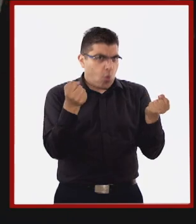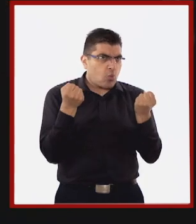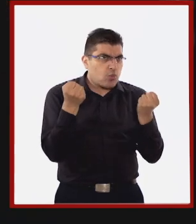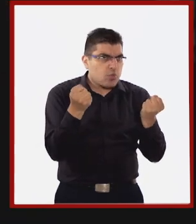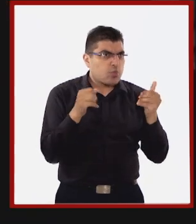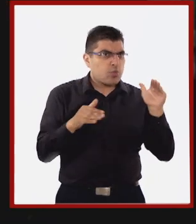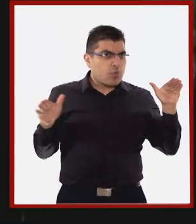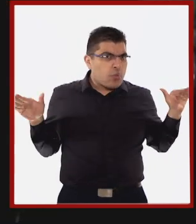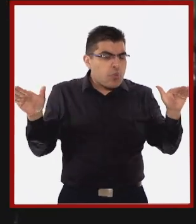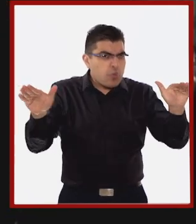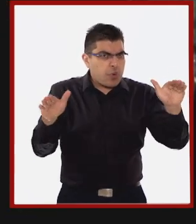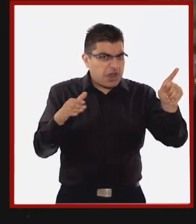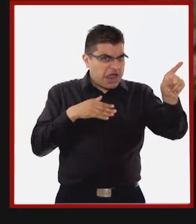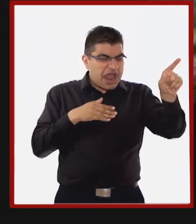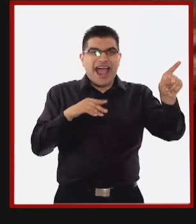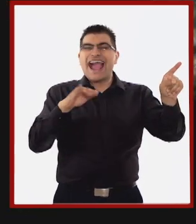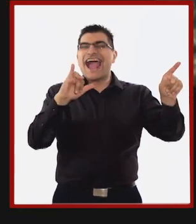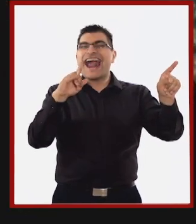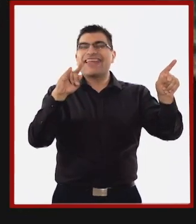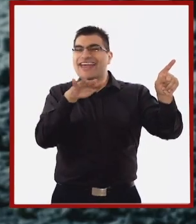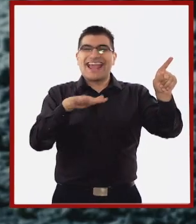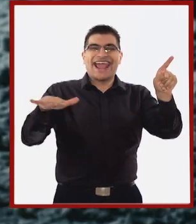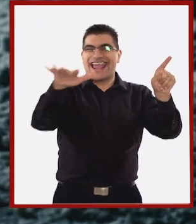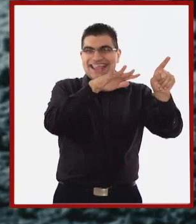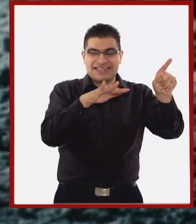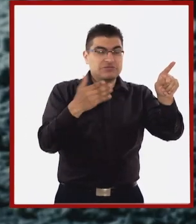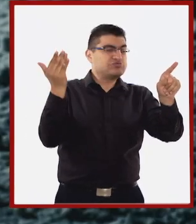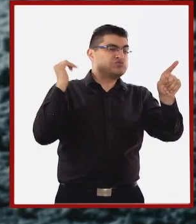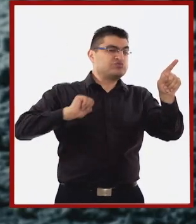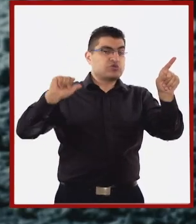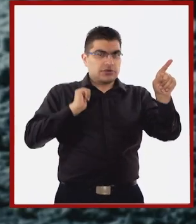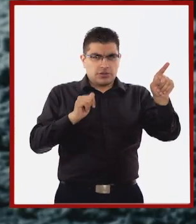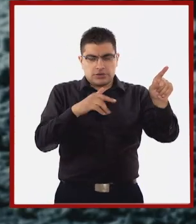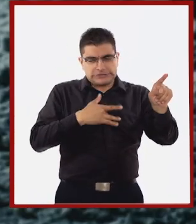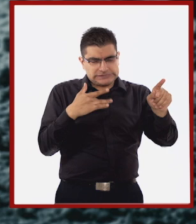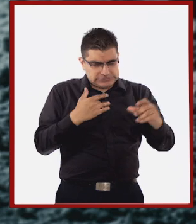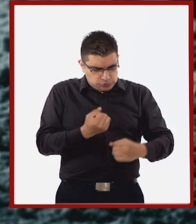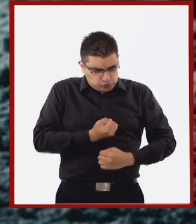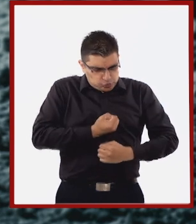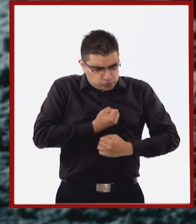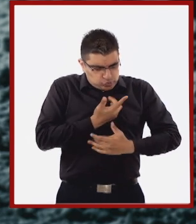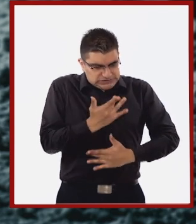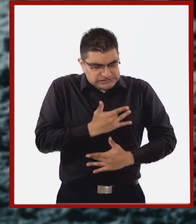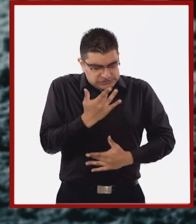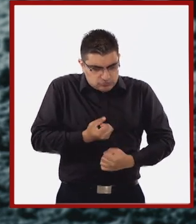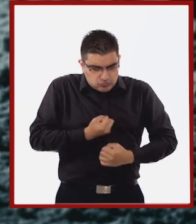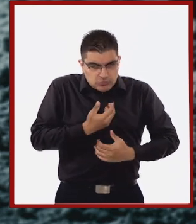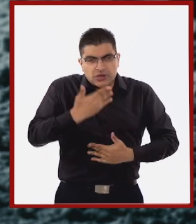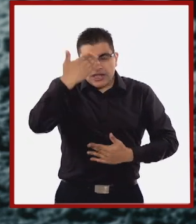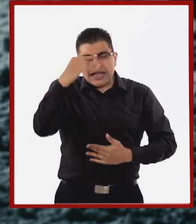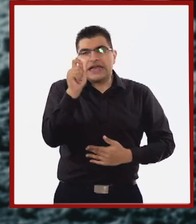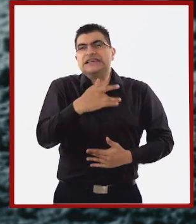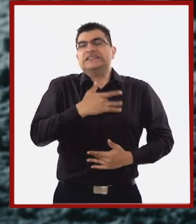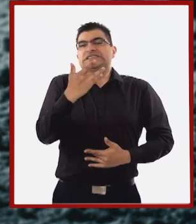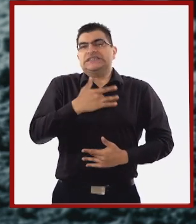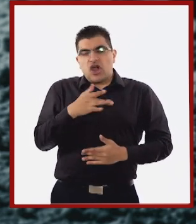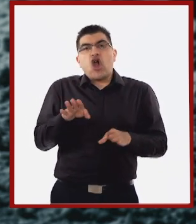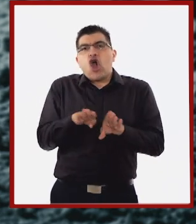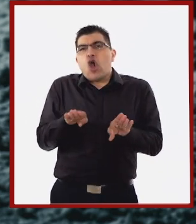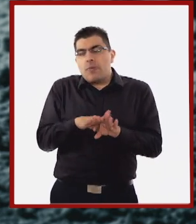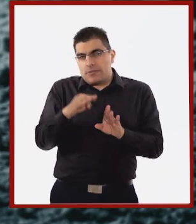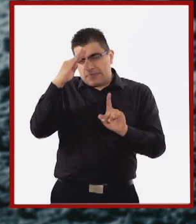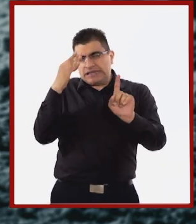XX, sé por cómo me hace sentir el poema qué siente ese piloto. También sé que el piloto de pronto